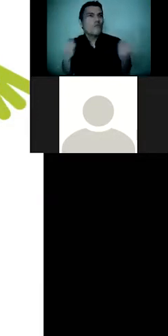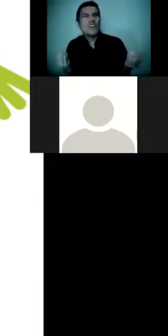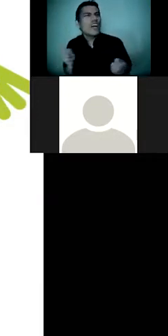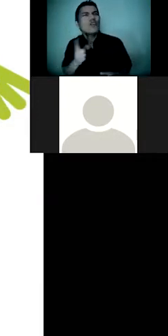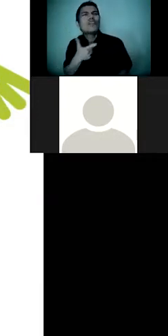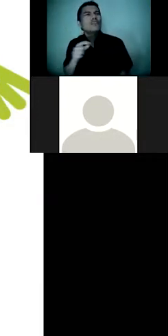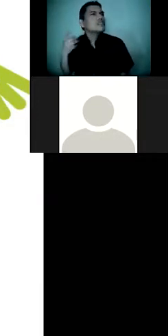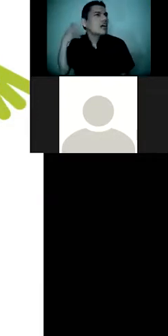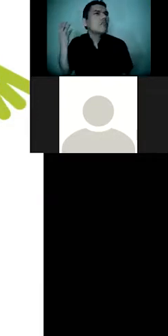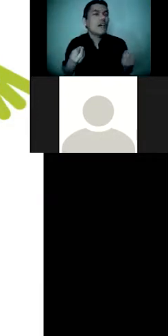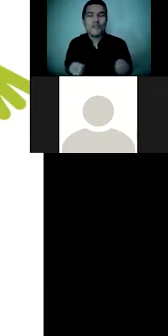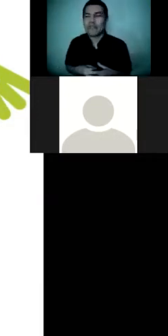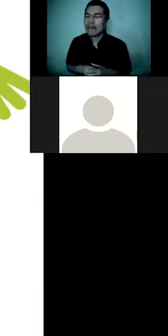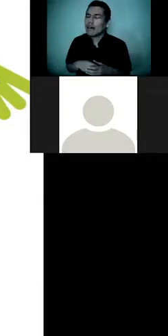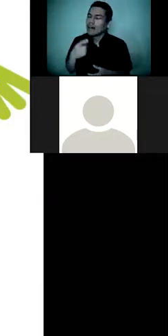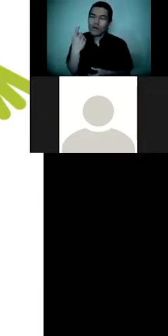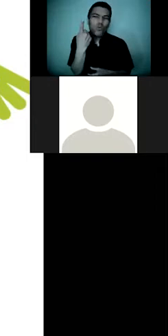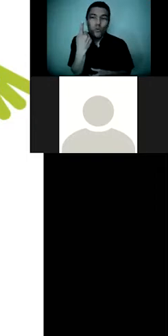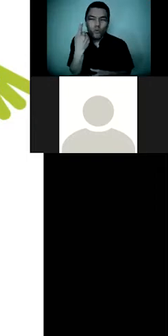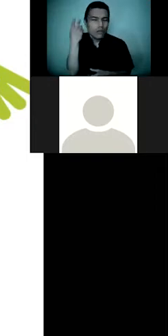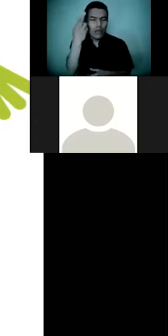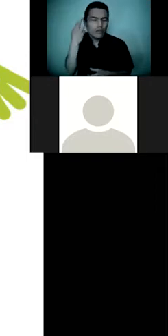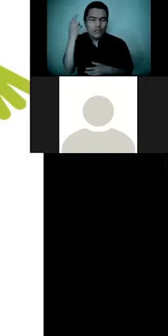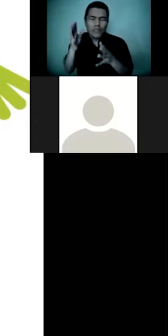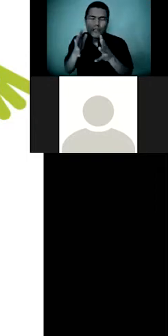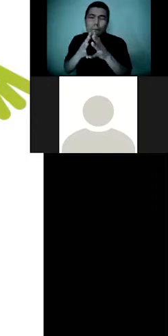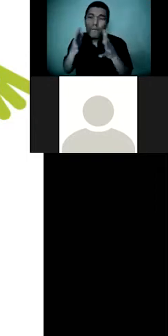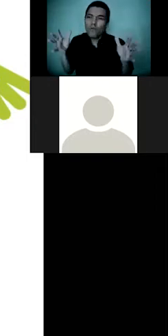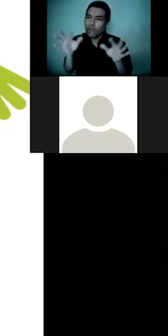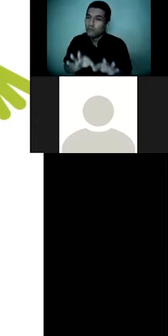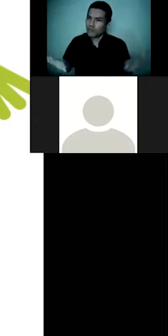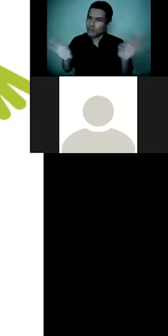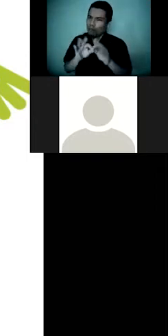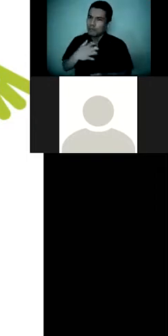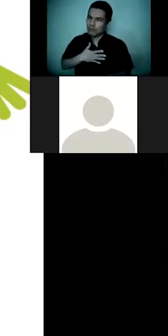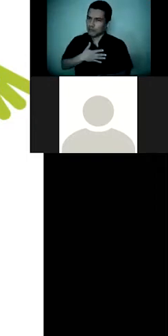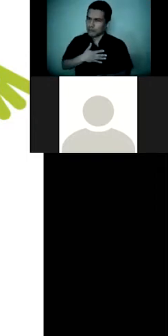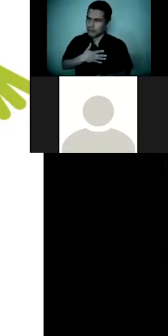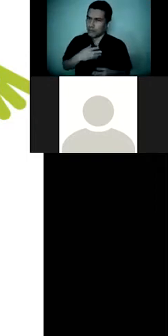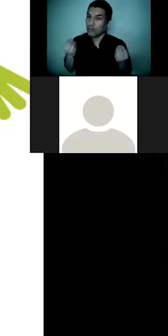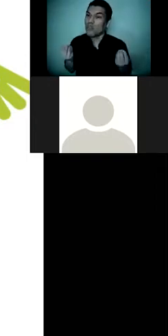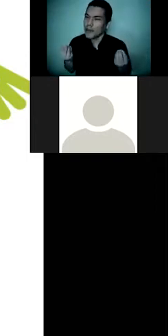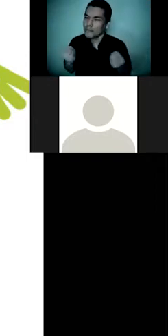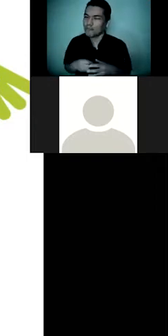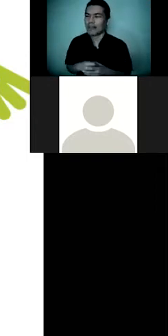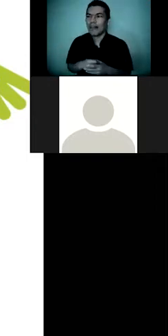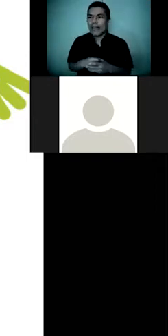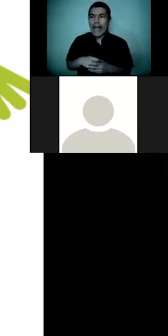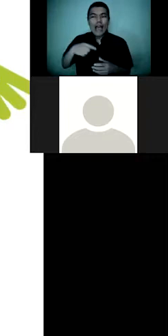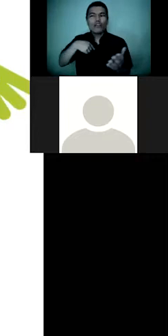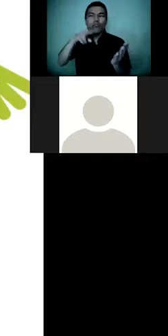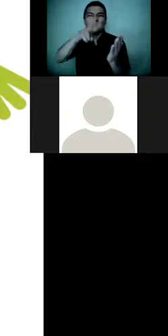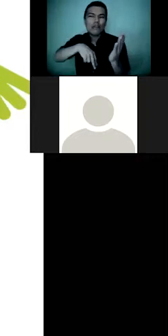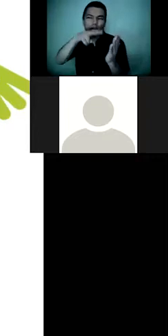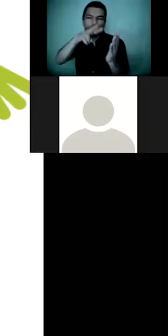qué? Tal vez dice, ¿por qué no quiere? ¿No te gusta que te implante? ¿Por qué? Una razón más importante, ¿por